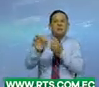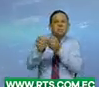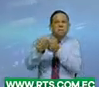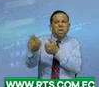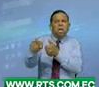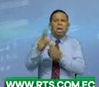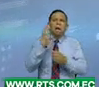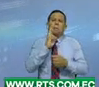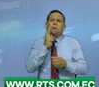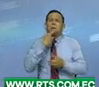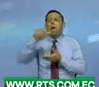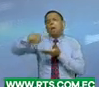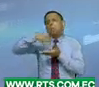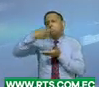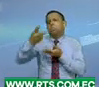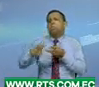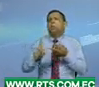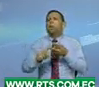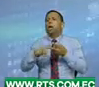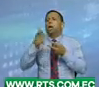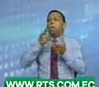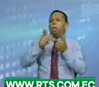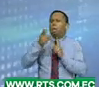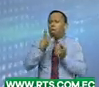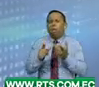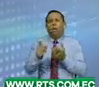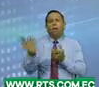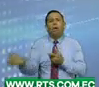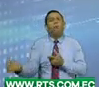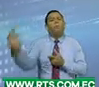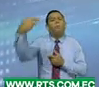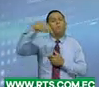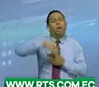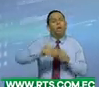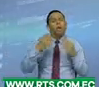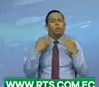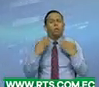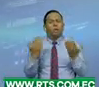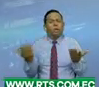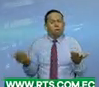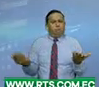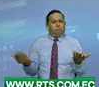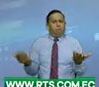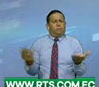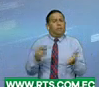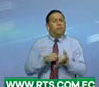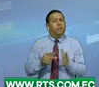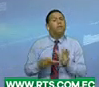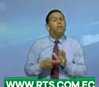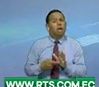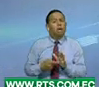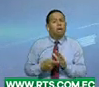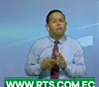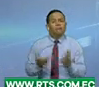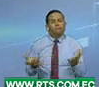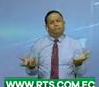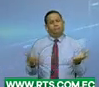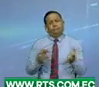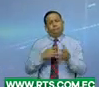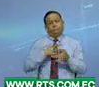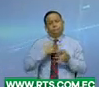regresan a guayaquil enfermos a curarse entonces están convirtiendo esta ciudad en un corazón